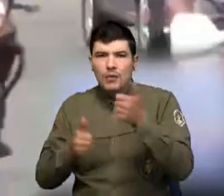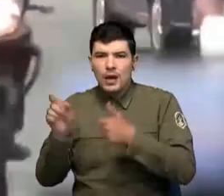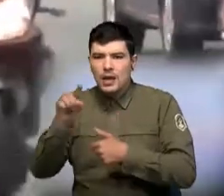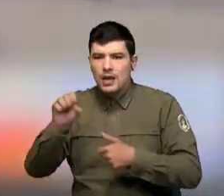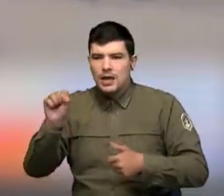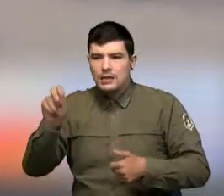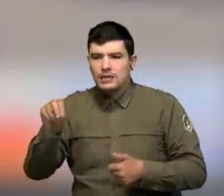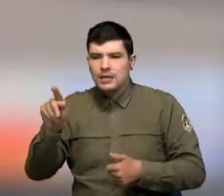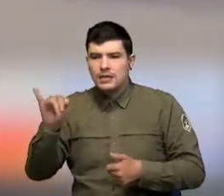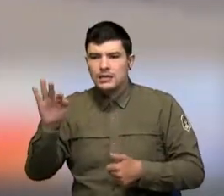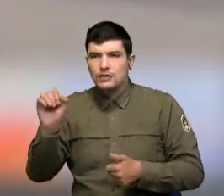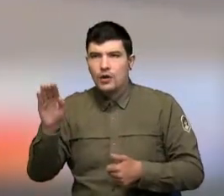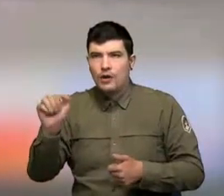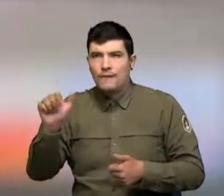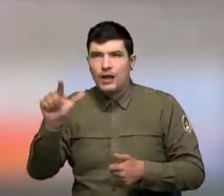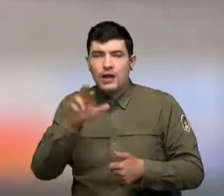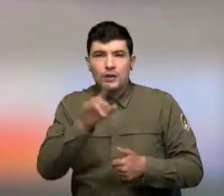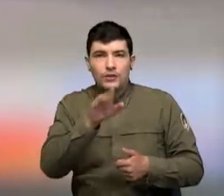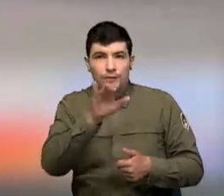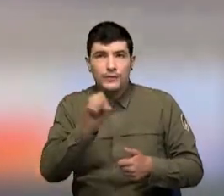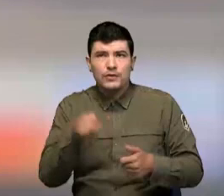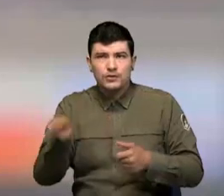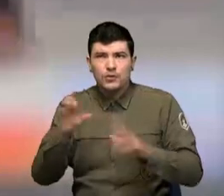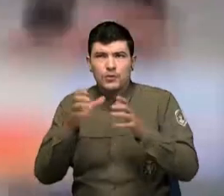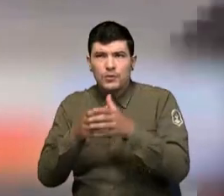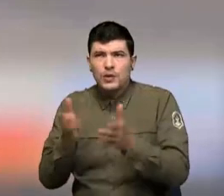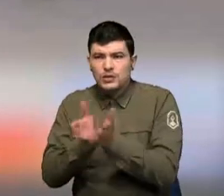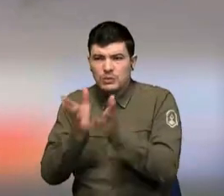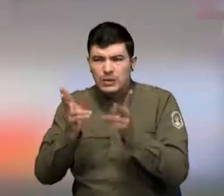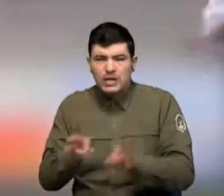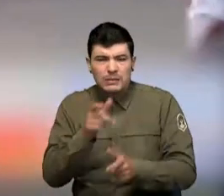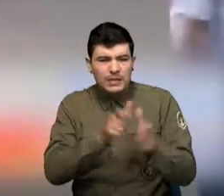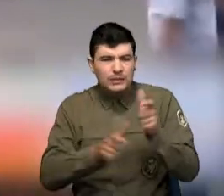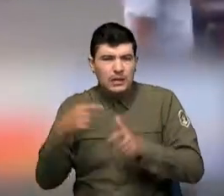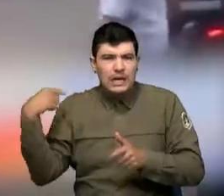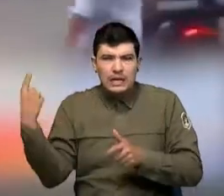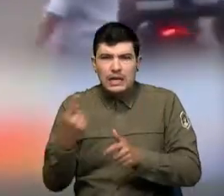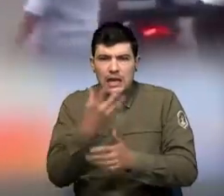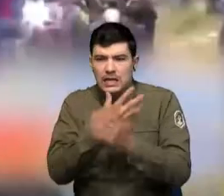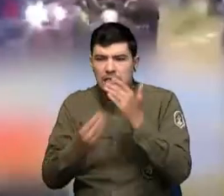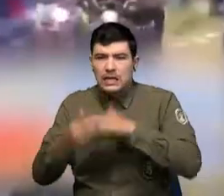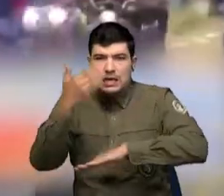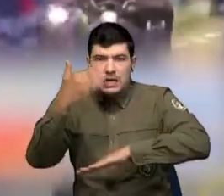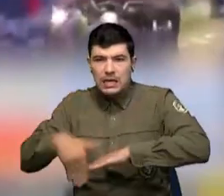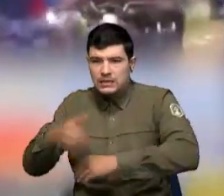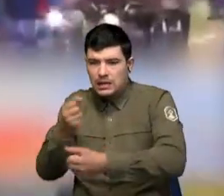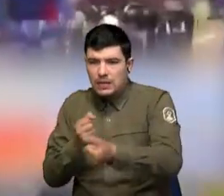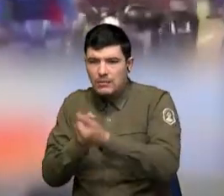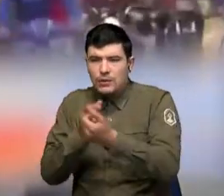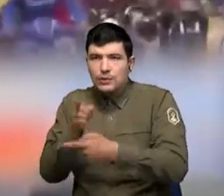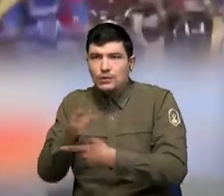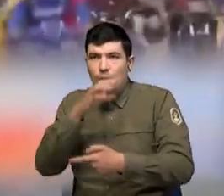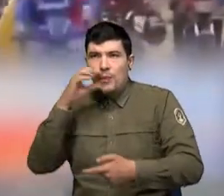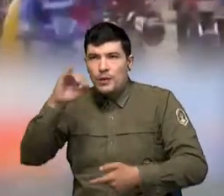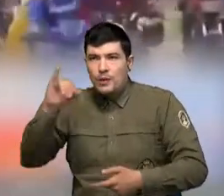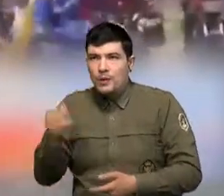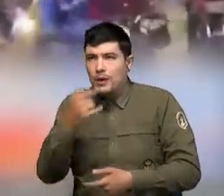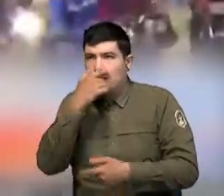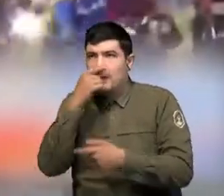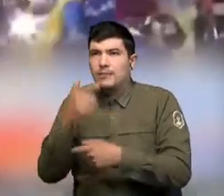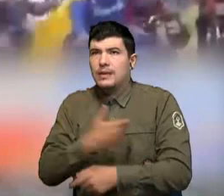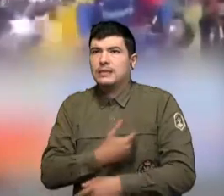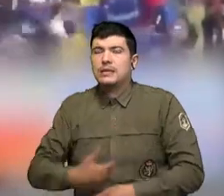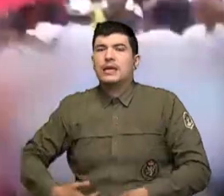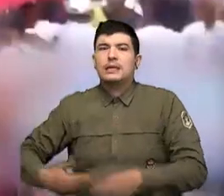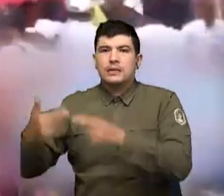y Rubio, en el estado Táchira, sindicatos, movimientos estudiantiles y personas en general salieron a las calles para respaldar a Juan Guaidó como presidente encargado de